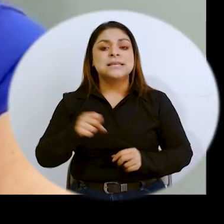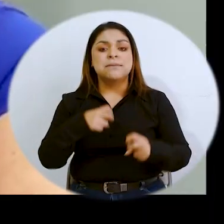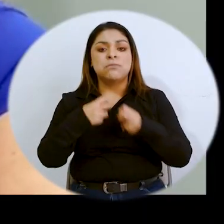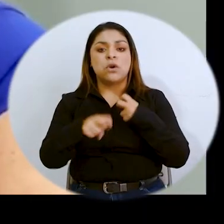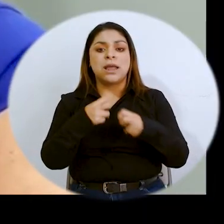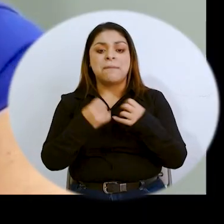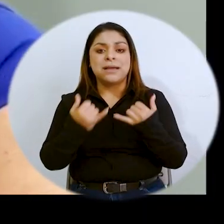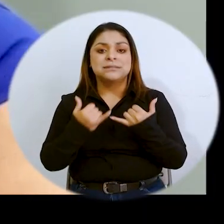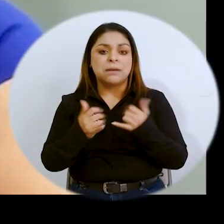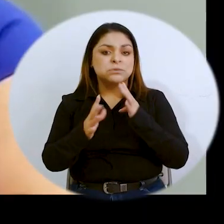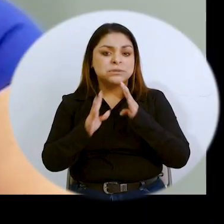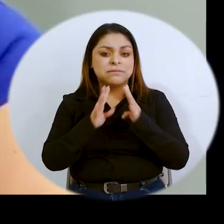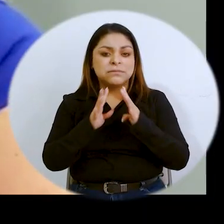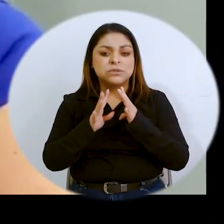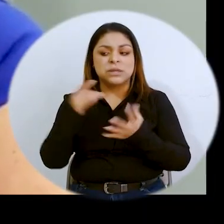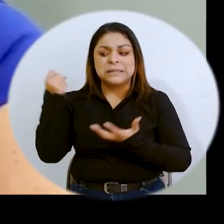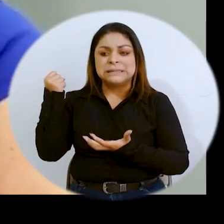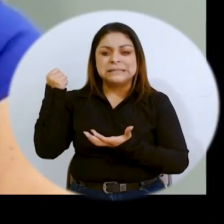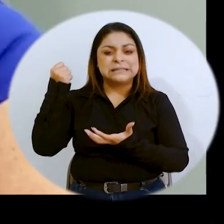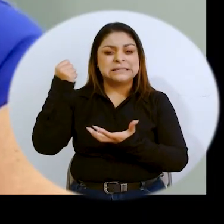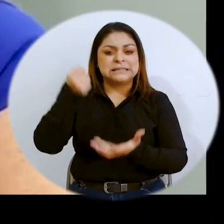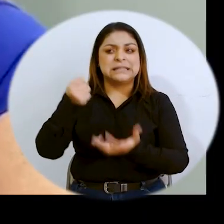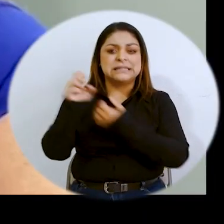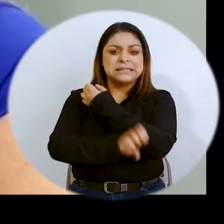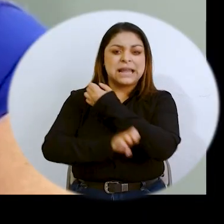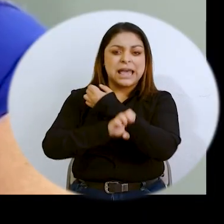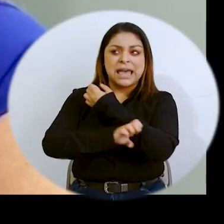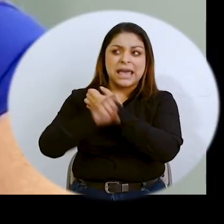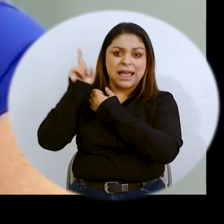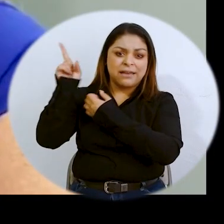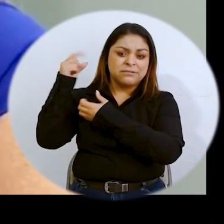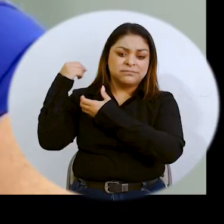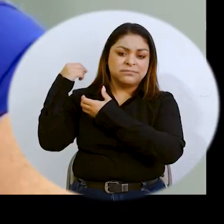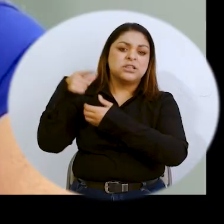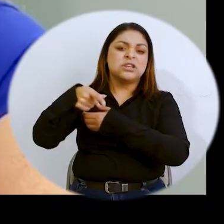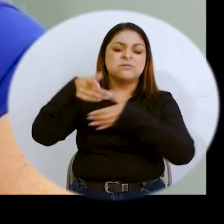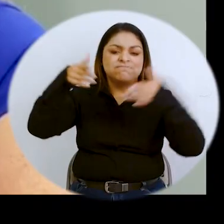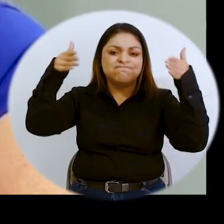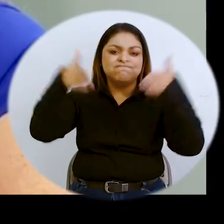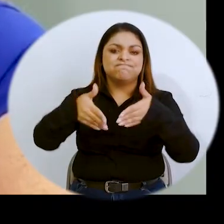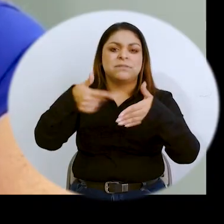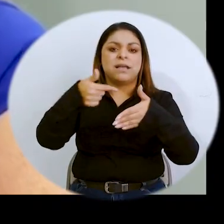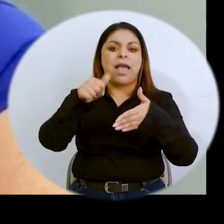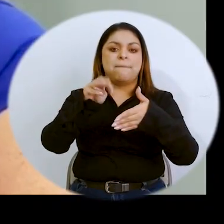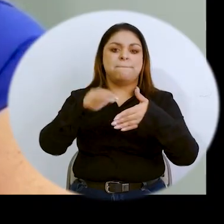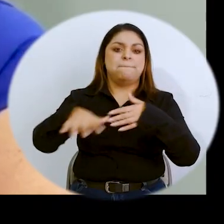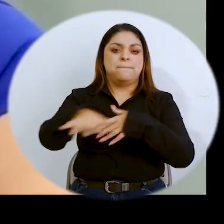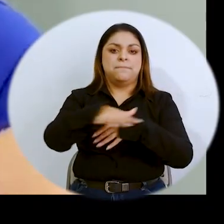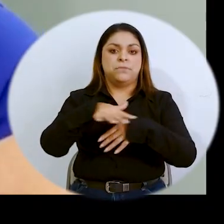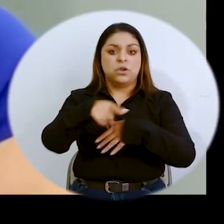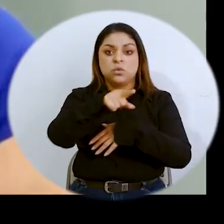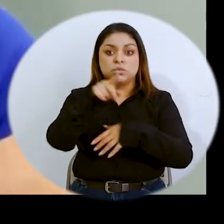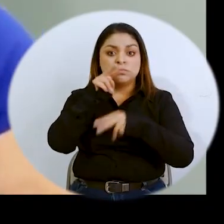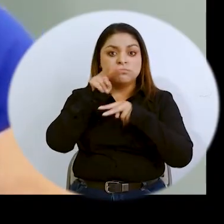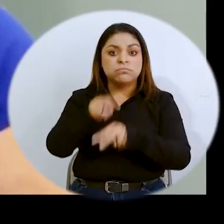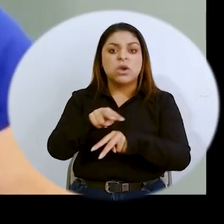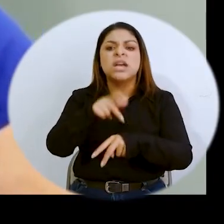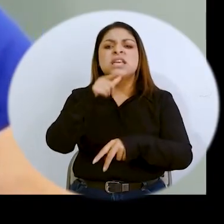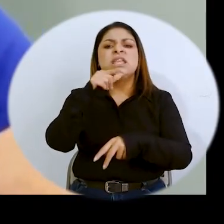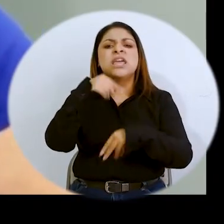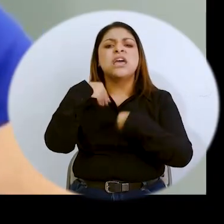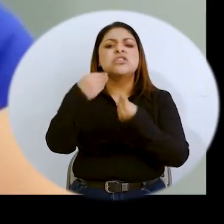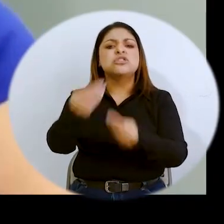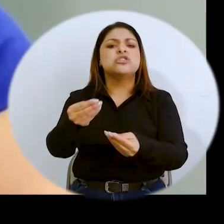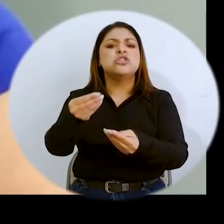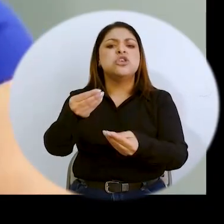Si lo relacionamos con el tema que estamos hablando, la inversión extranjera directa en zonas francas se ha concentrado en la GAM. Si usted ve quiénes fueron los